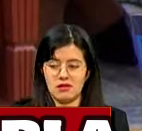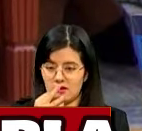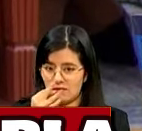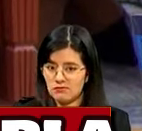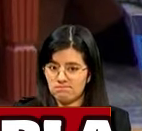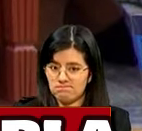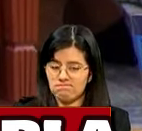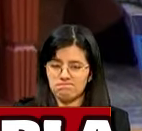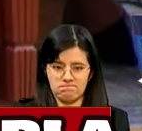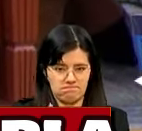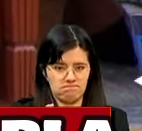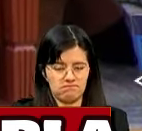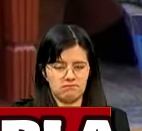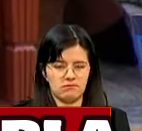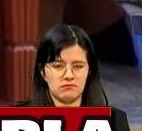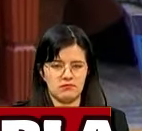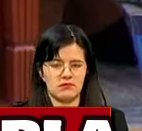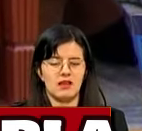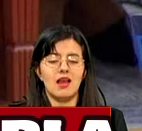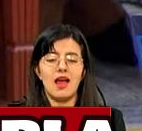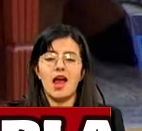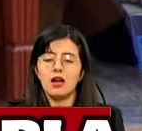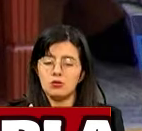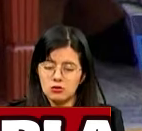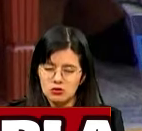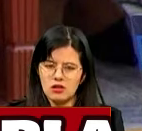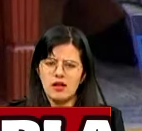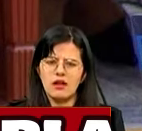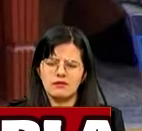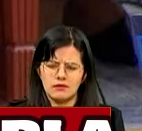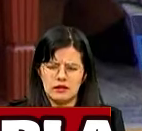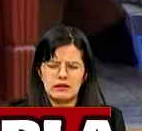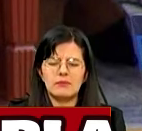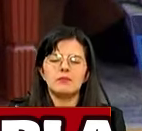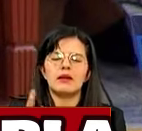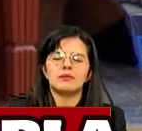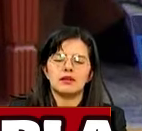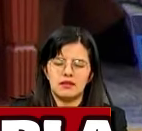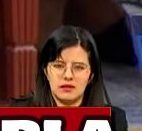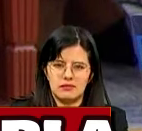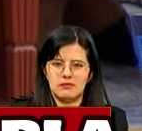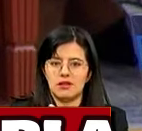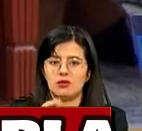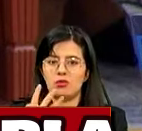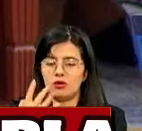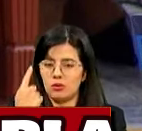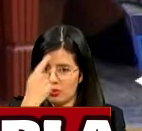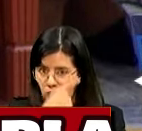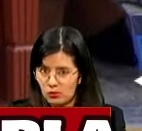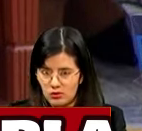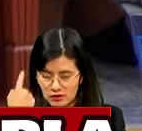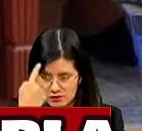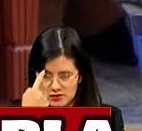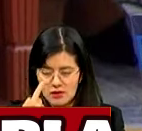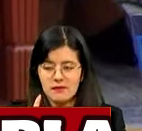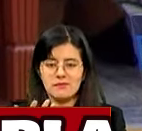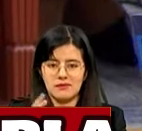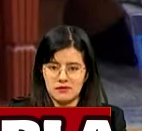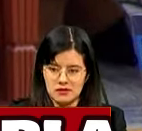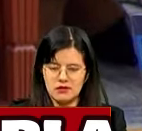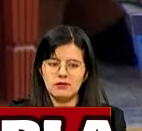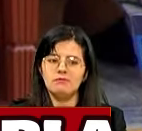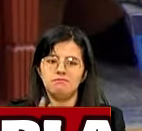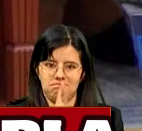simple y sencillamente, bueno, contestan dentro del plazo que se les da, estas nuevas 24 horas, que son estos 13 casos. Hay